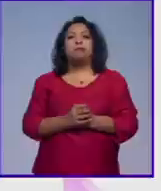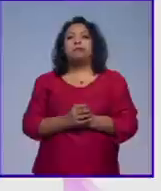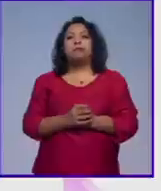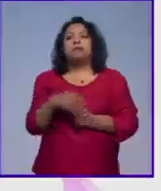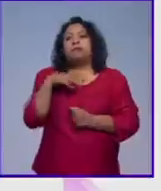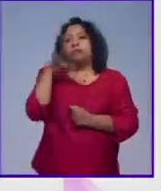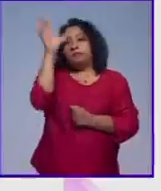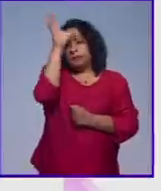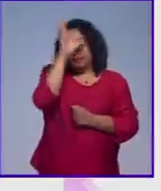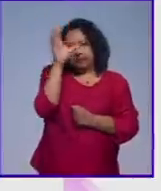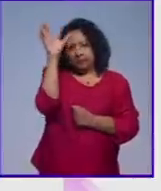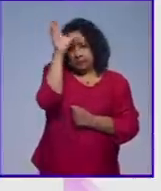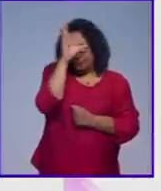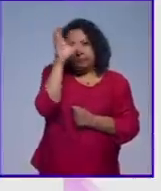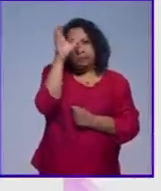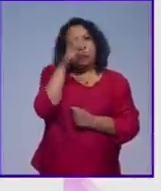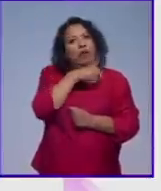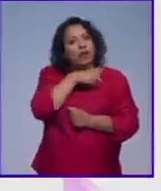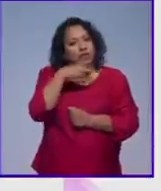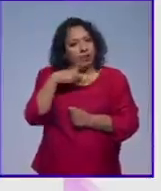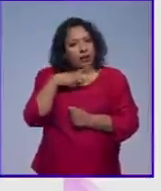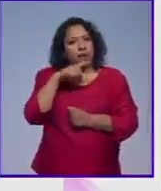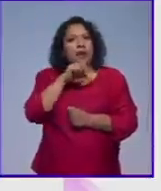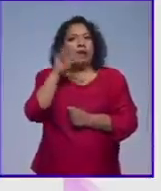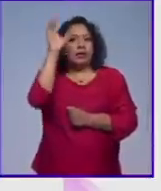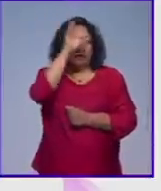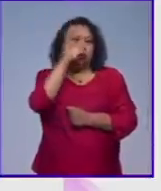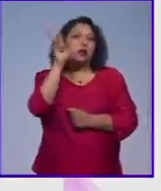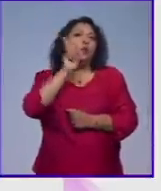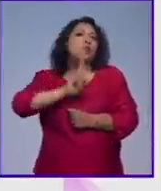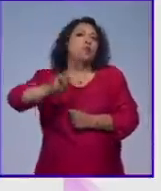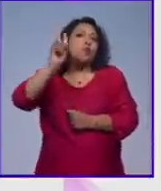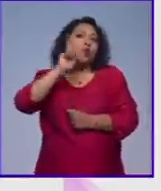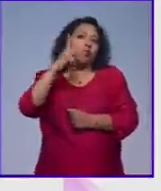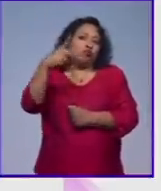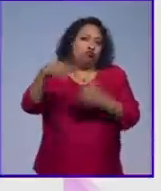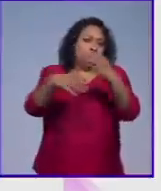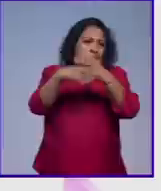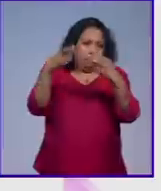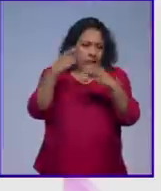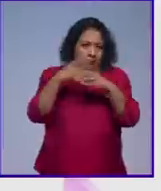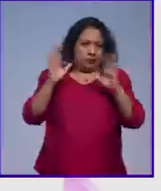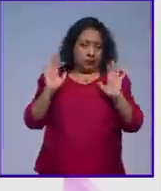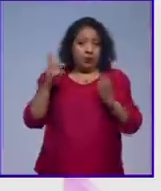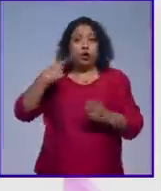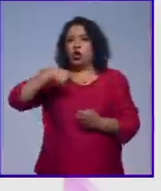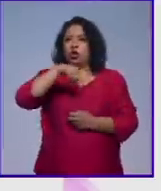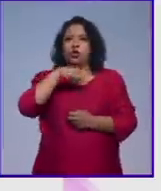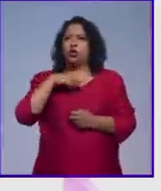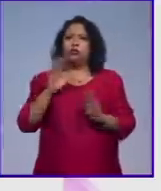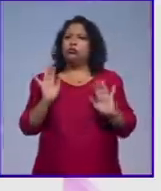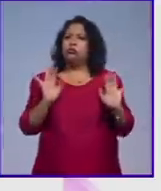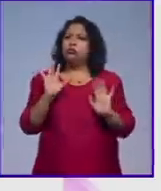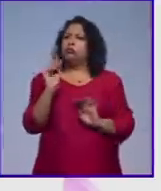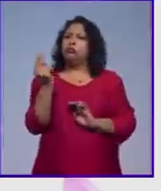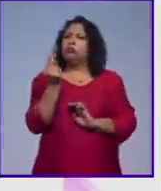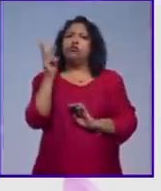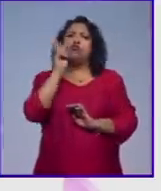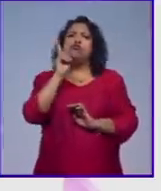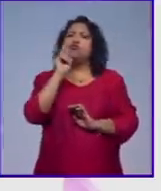La ciencia es un deber de la ciencia probar esas cosas. Y nosotros no tenemos que